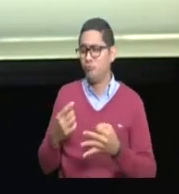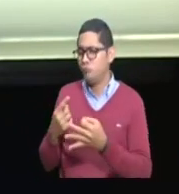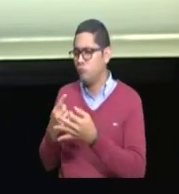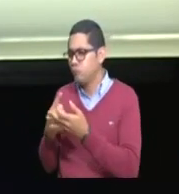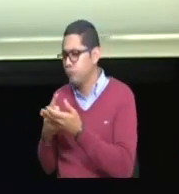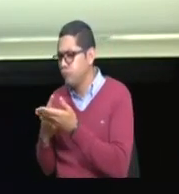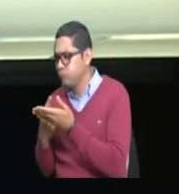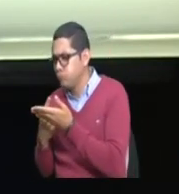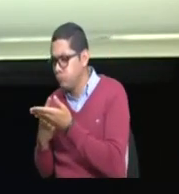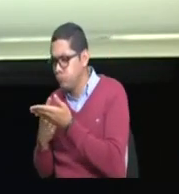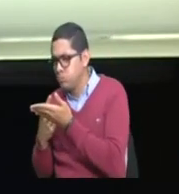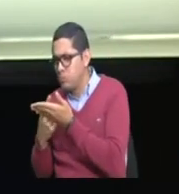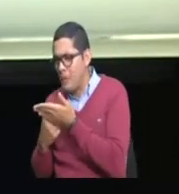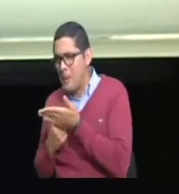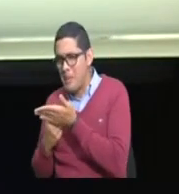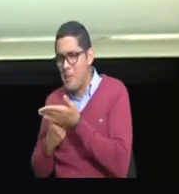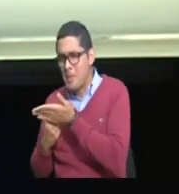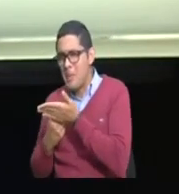analizar